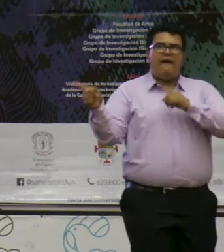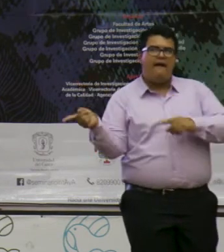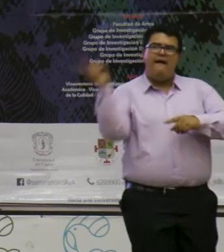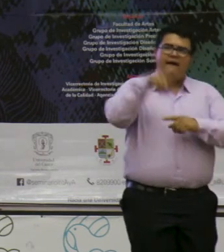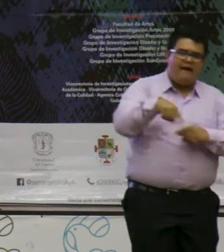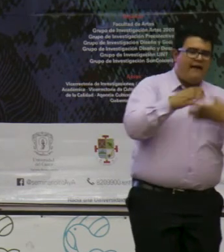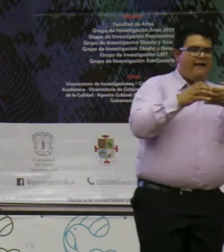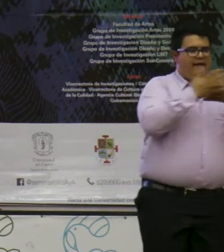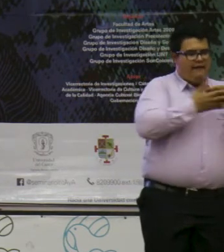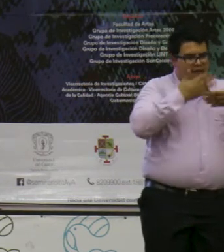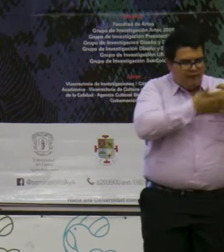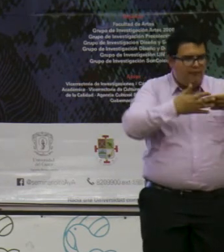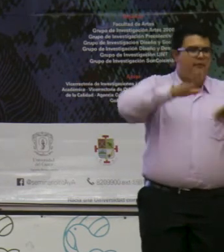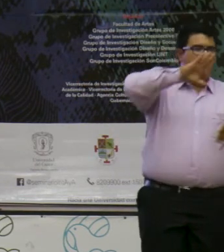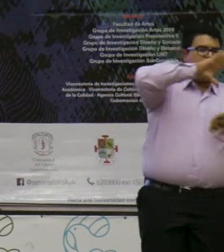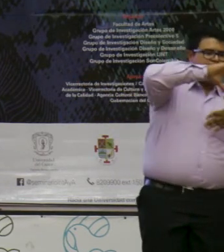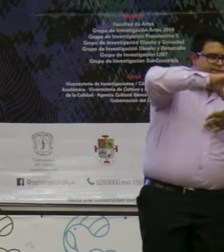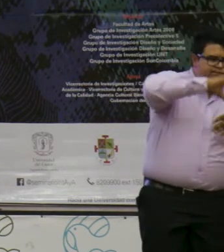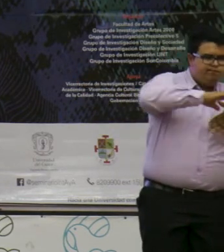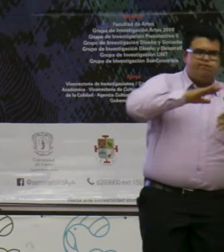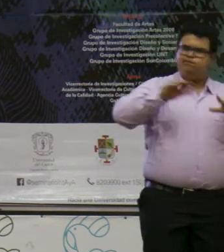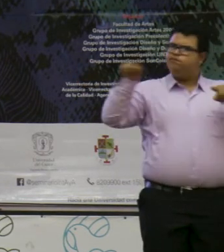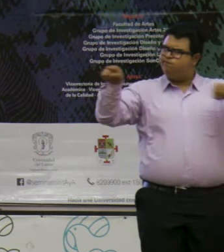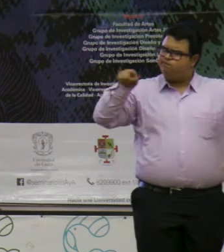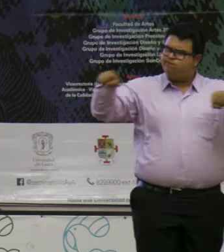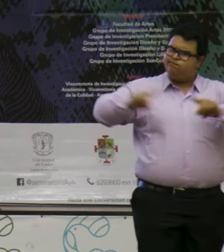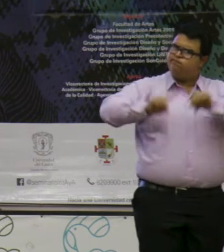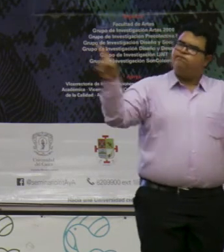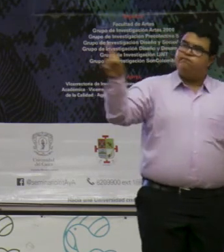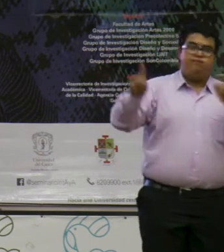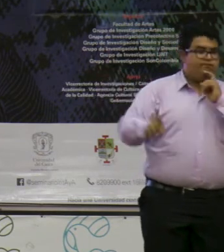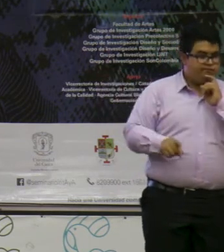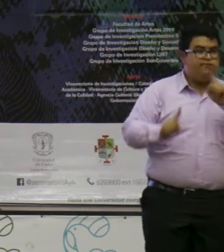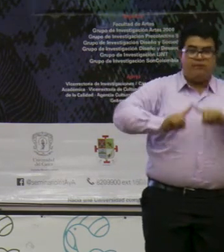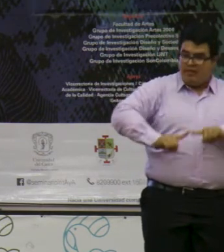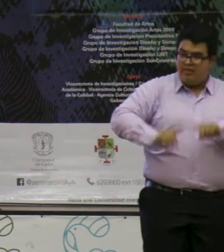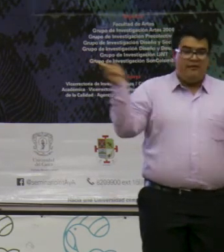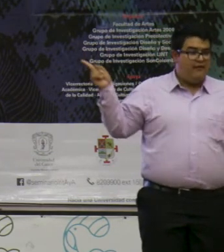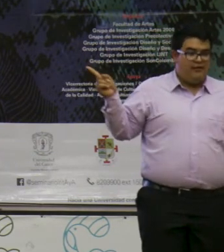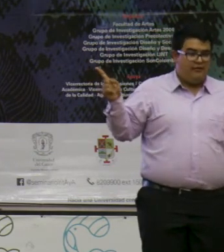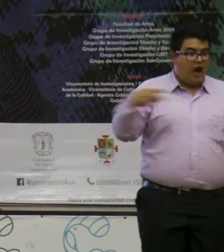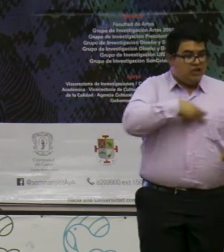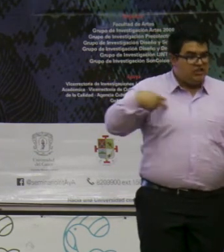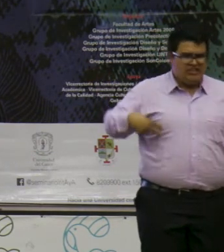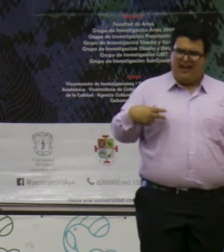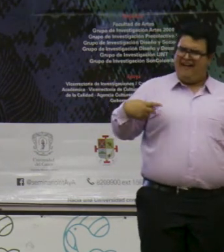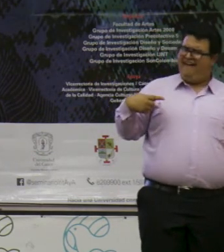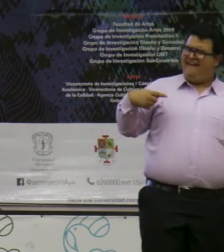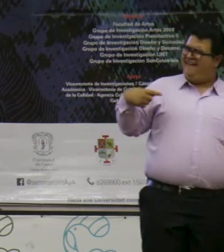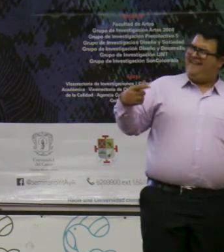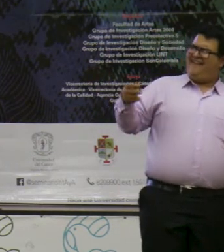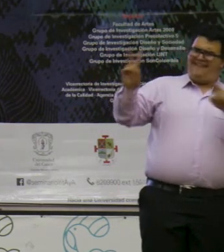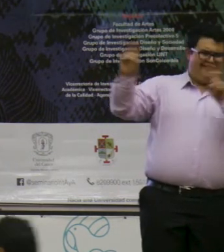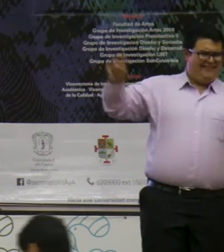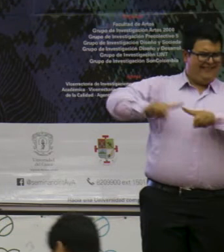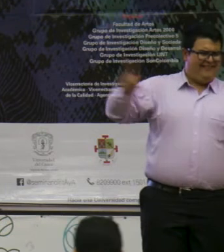XIX europeo-americano. Porque es muy distinto. O sea, esta gente en China está en otras.